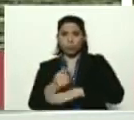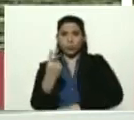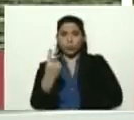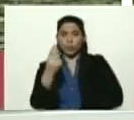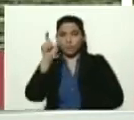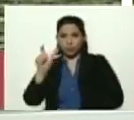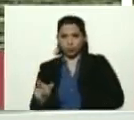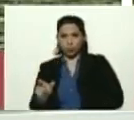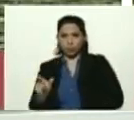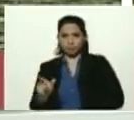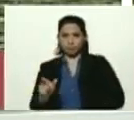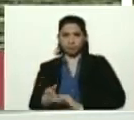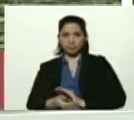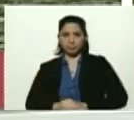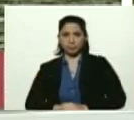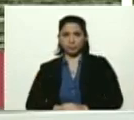caso.